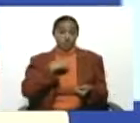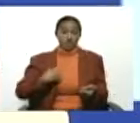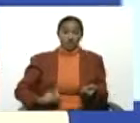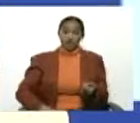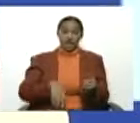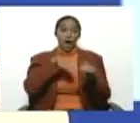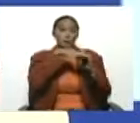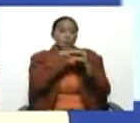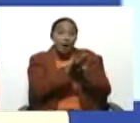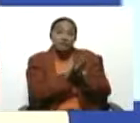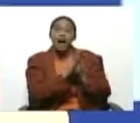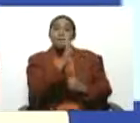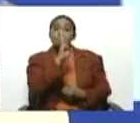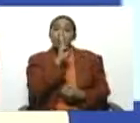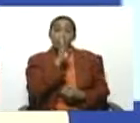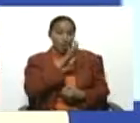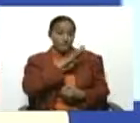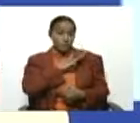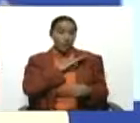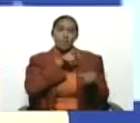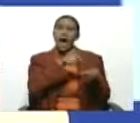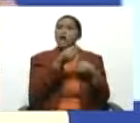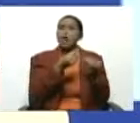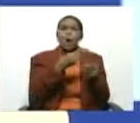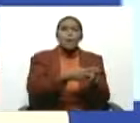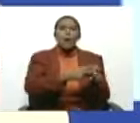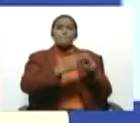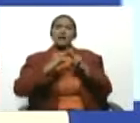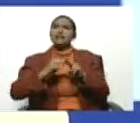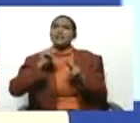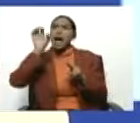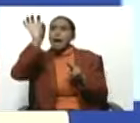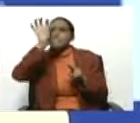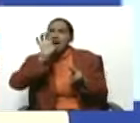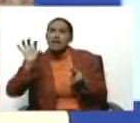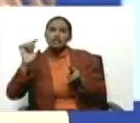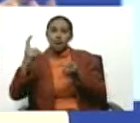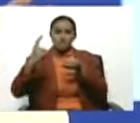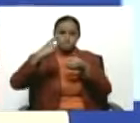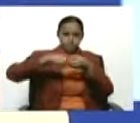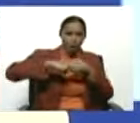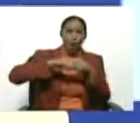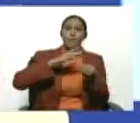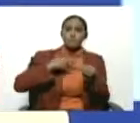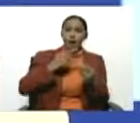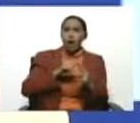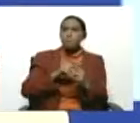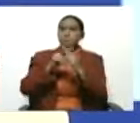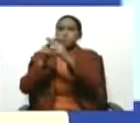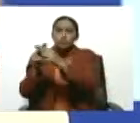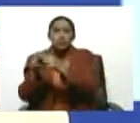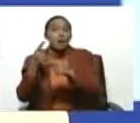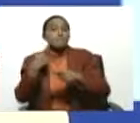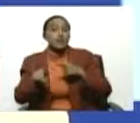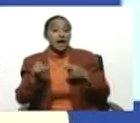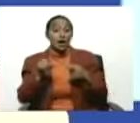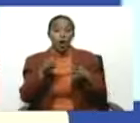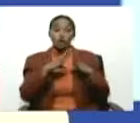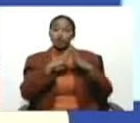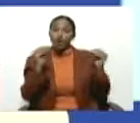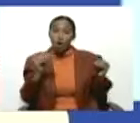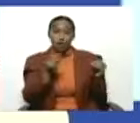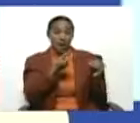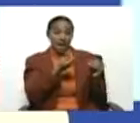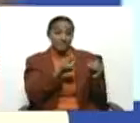literalmente los países desarrollo y entonces no pueden utizar todos sus recursos